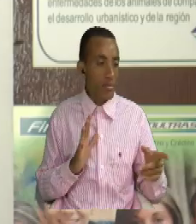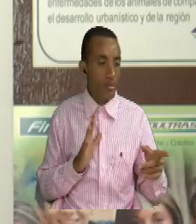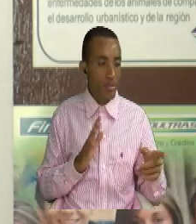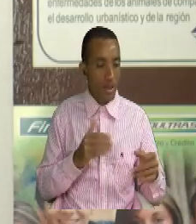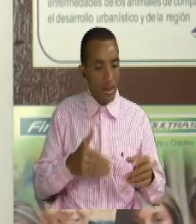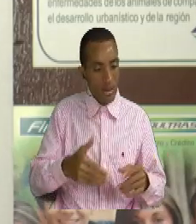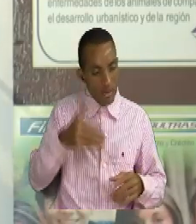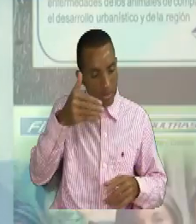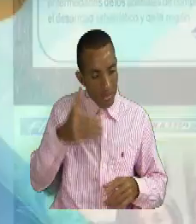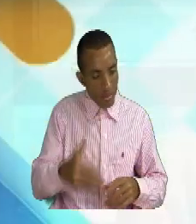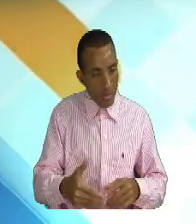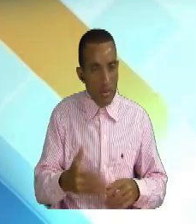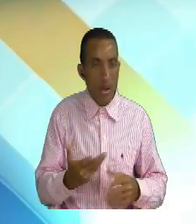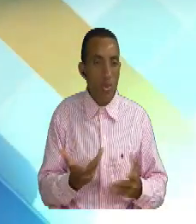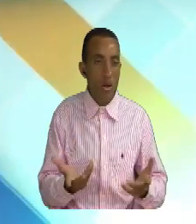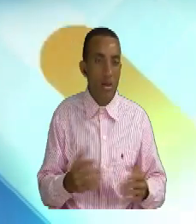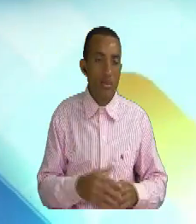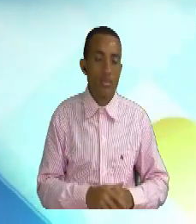mascota.